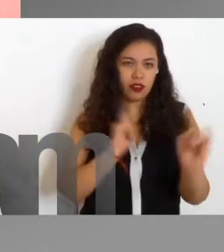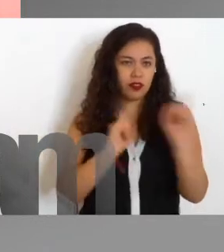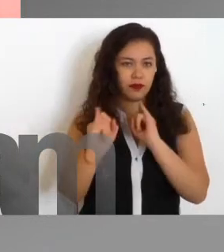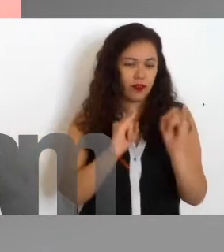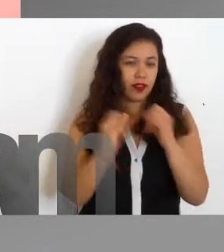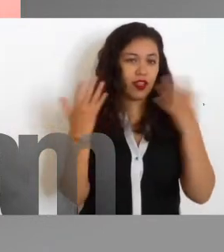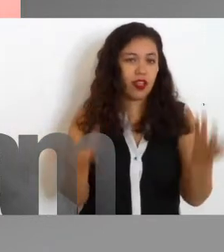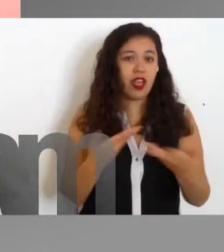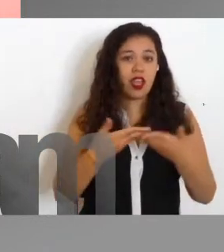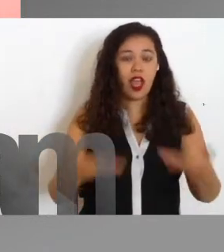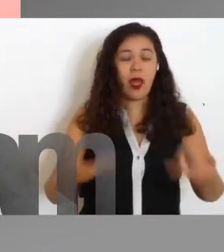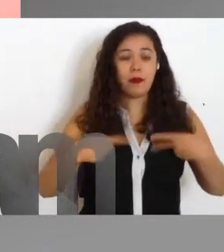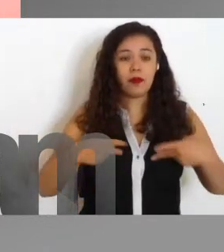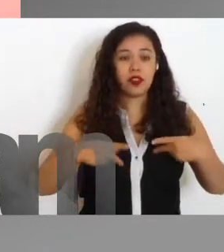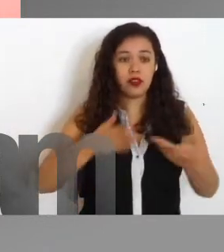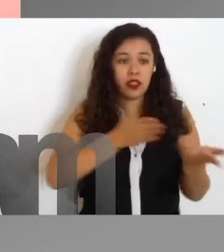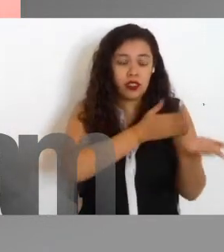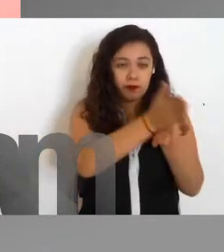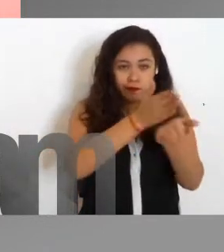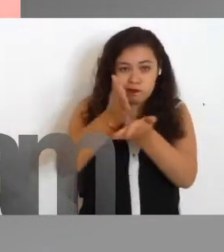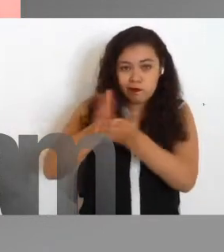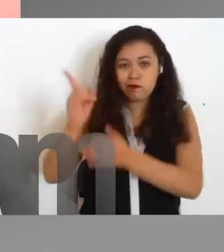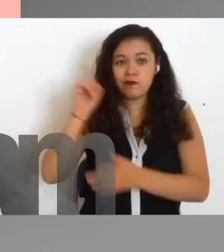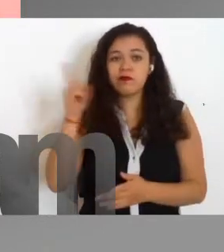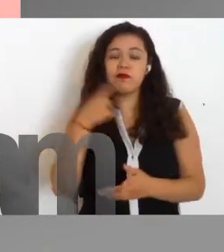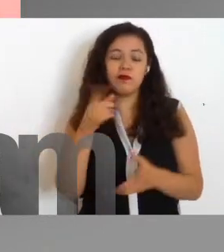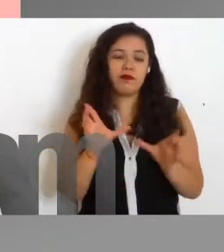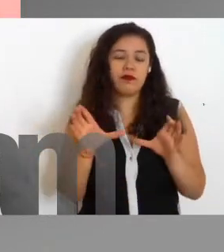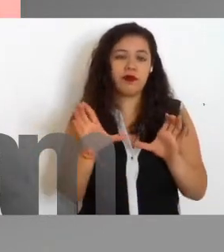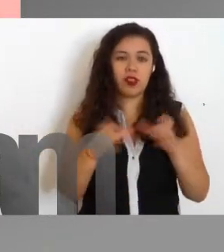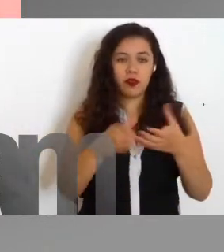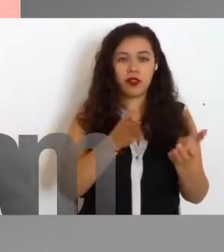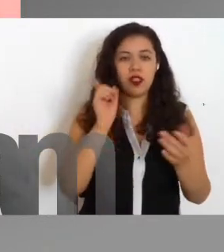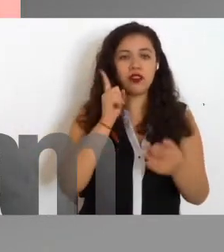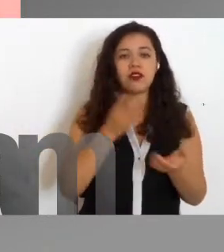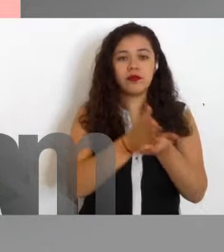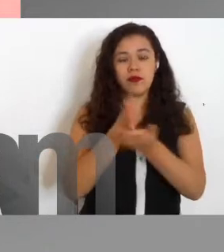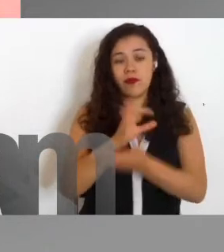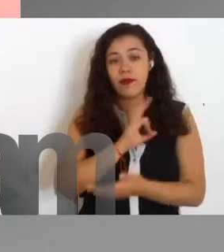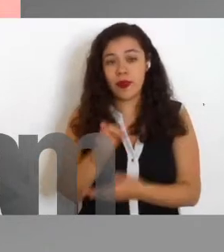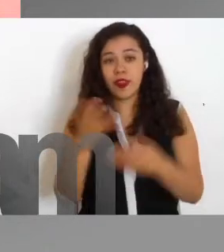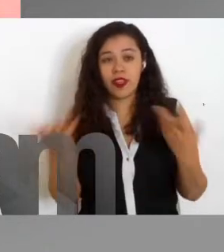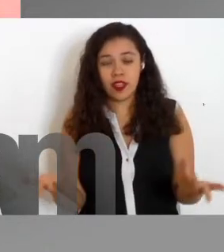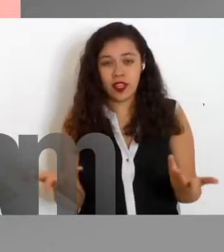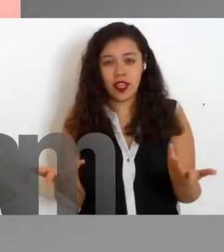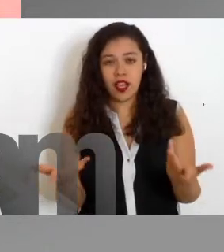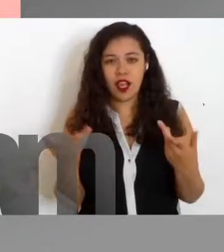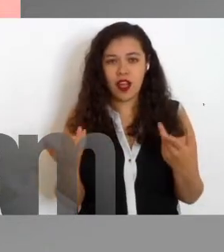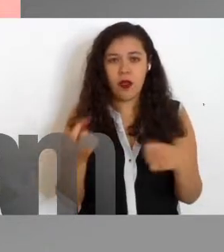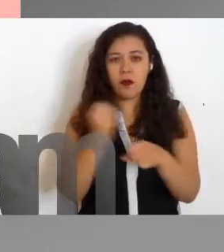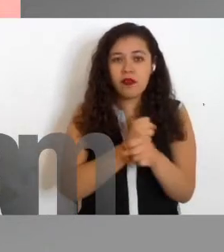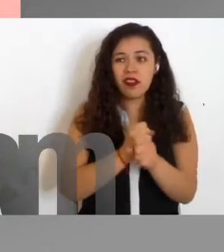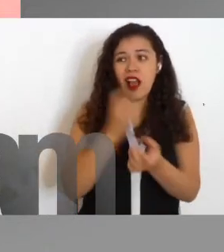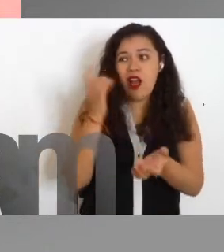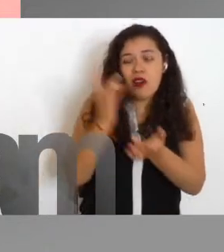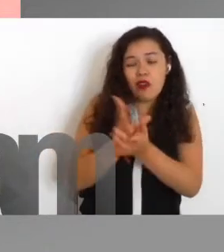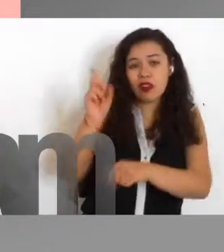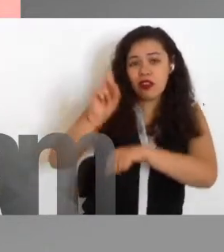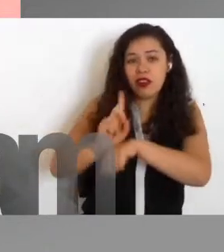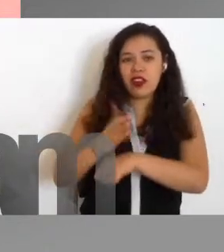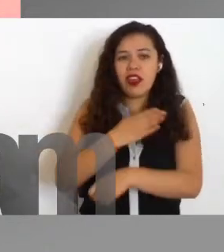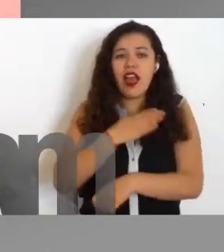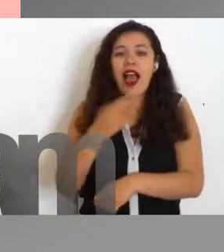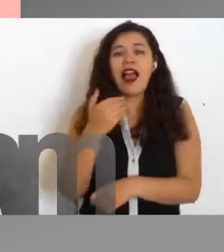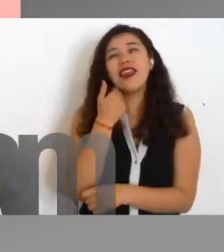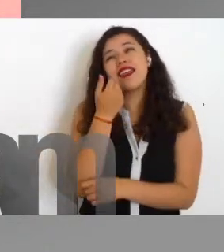está llegando también al acceso de la comunidad sorda, y que justo no sean prácticas ni de momentos ni de buenas voluntades.